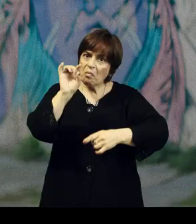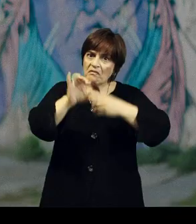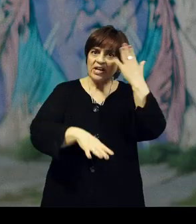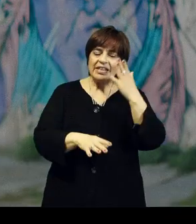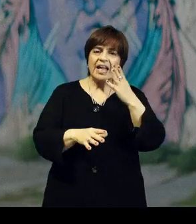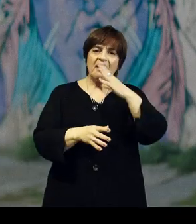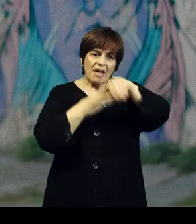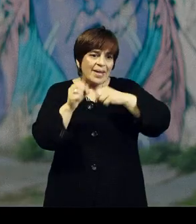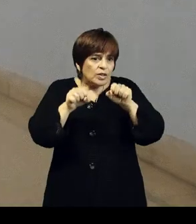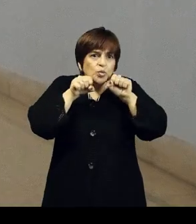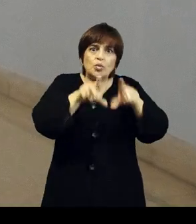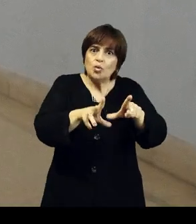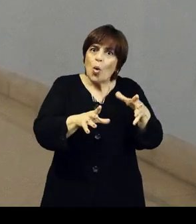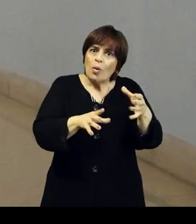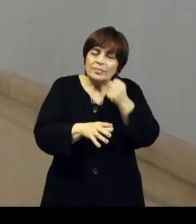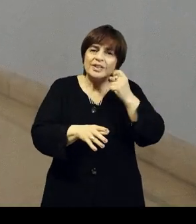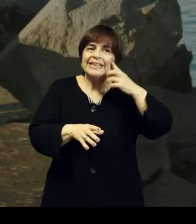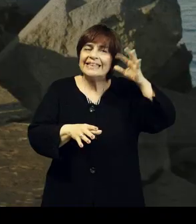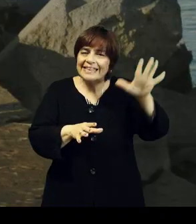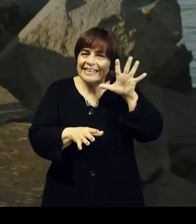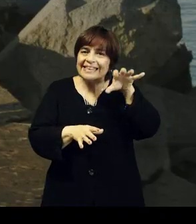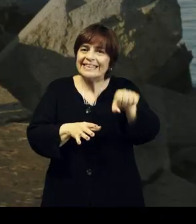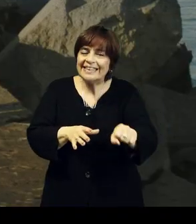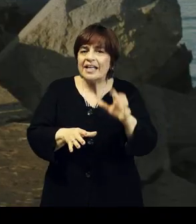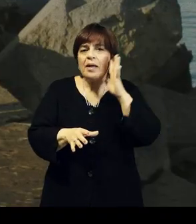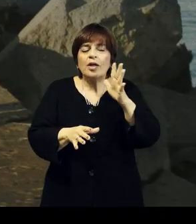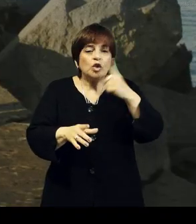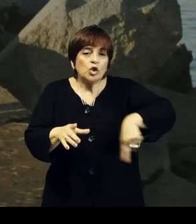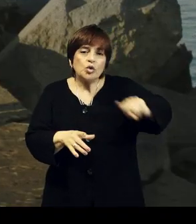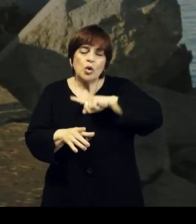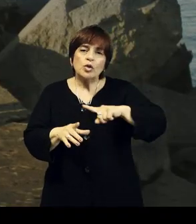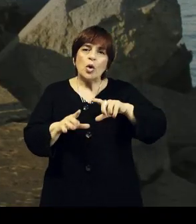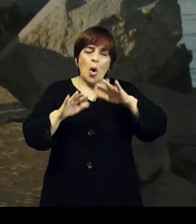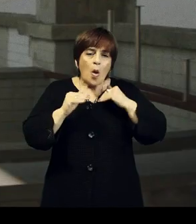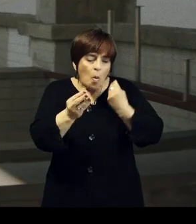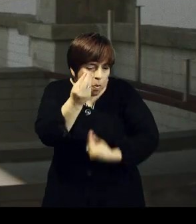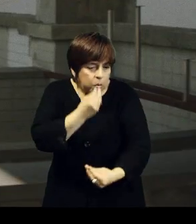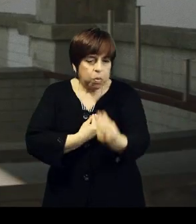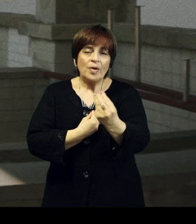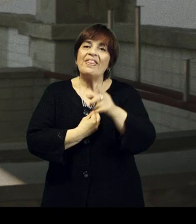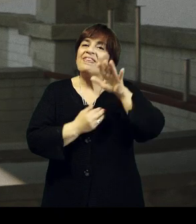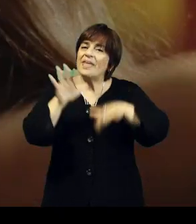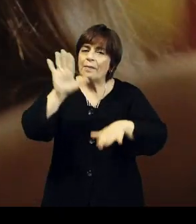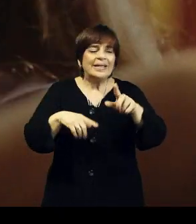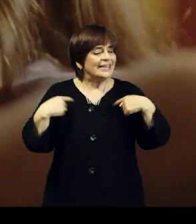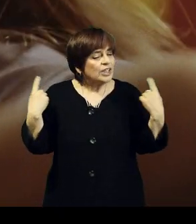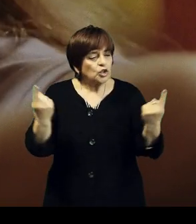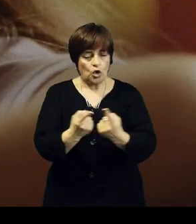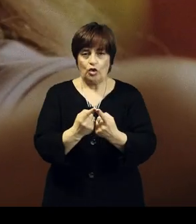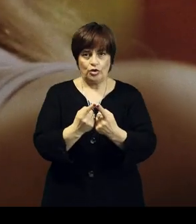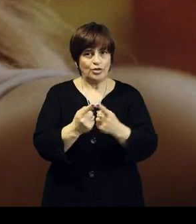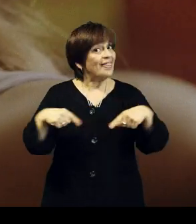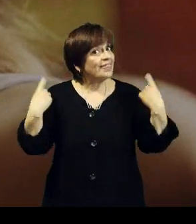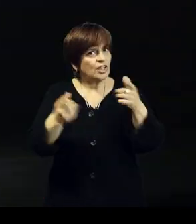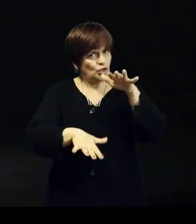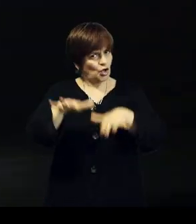profesionales, formando familia, cumpliendo sus sueños. Para imaginarnos a nosotros mismos en ese lugar. Depende de todos. Depende